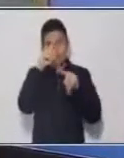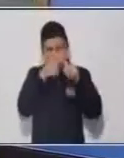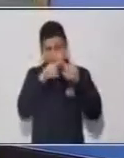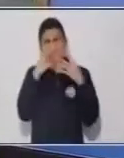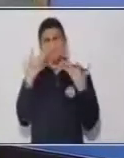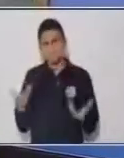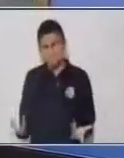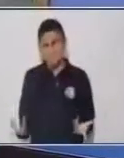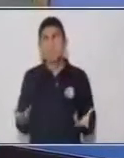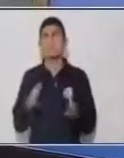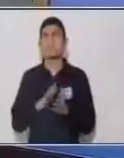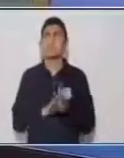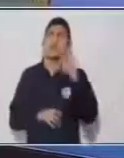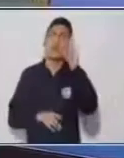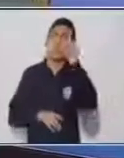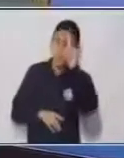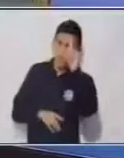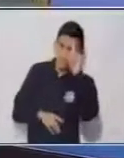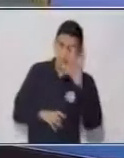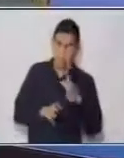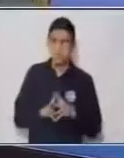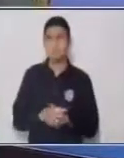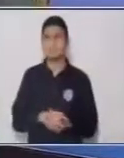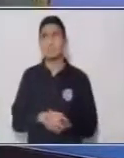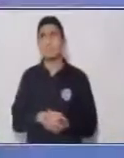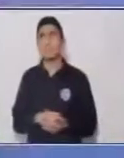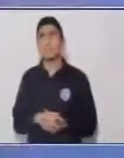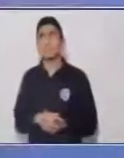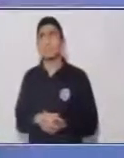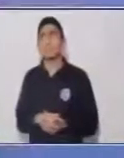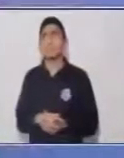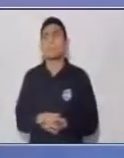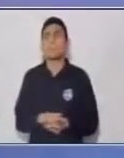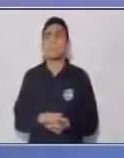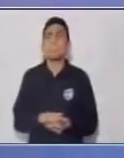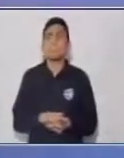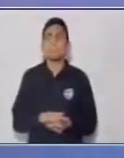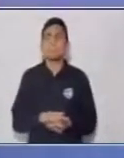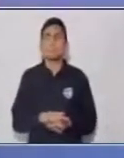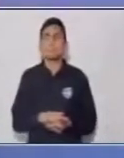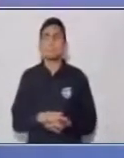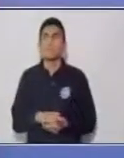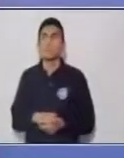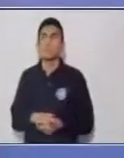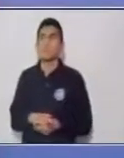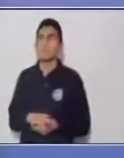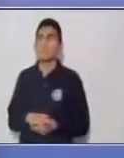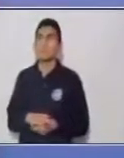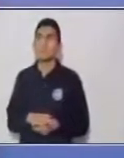es 1. Entonces lo escribo aquí, lo dejo indicado. ¿Sí?